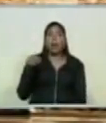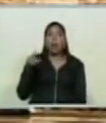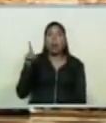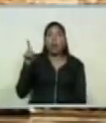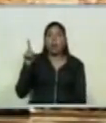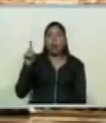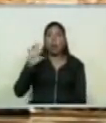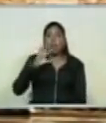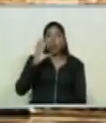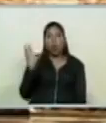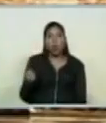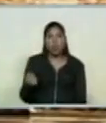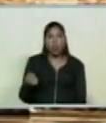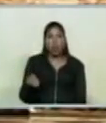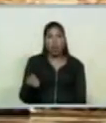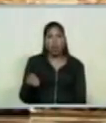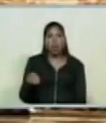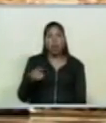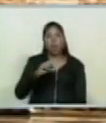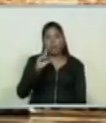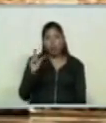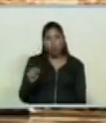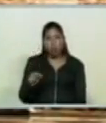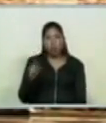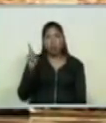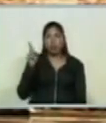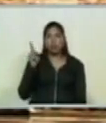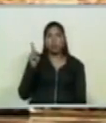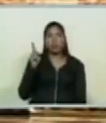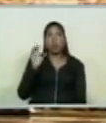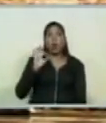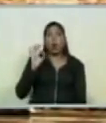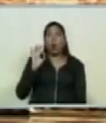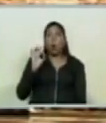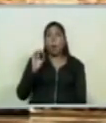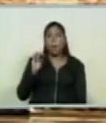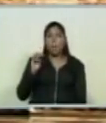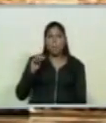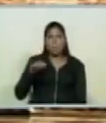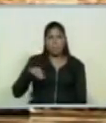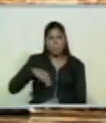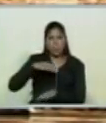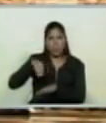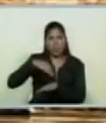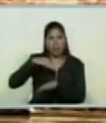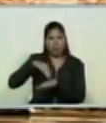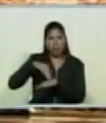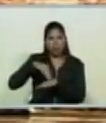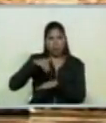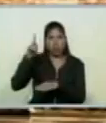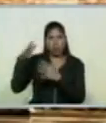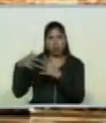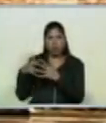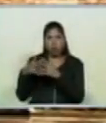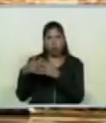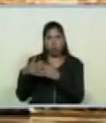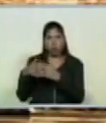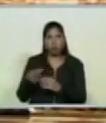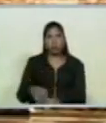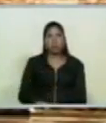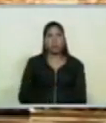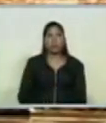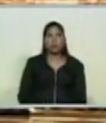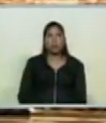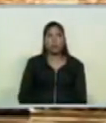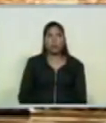determinó que un vocero, un sector de la oposición, dijera que no